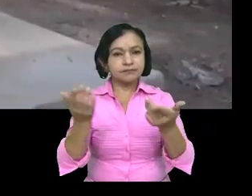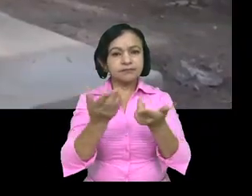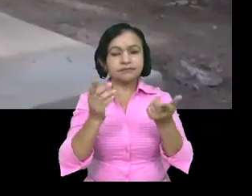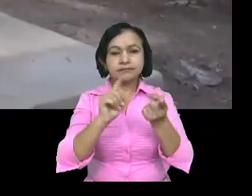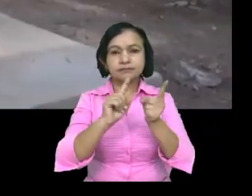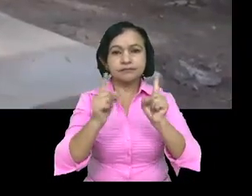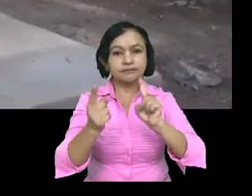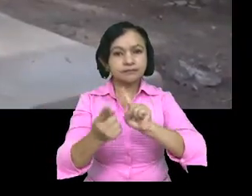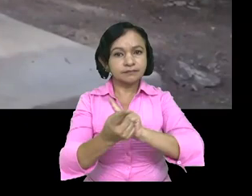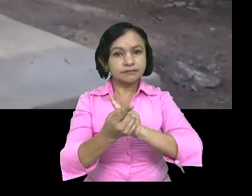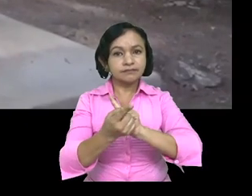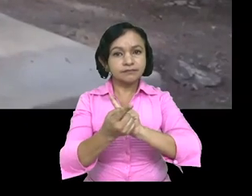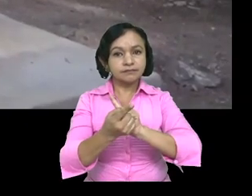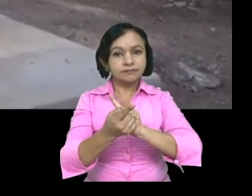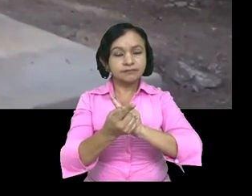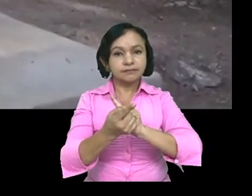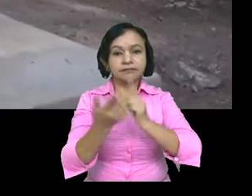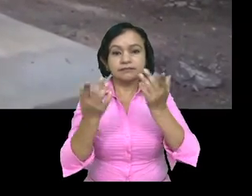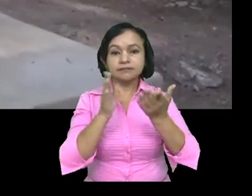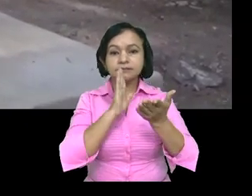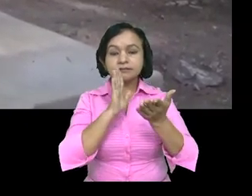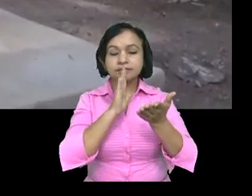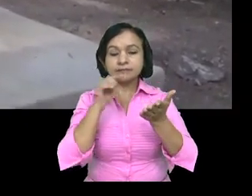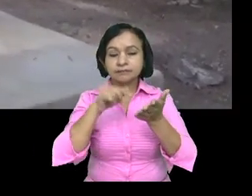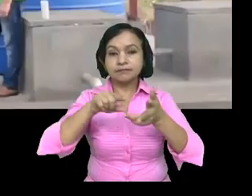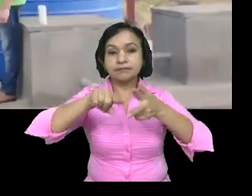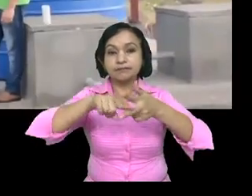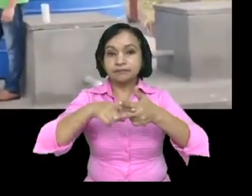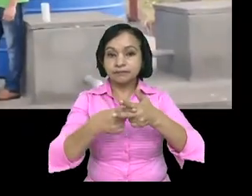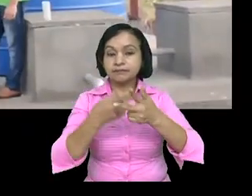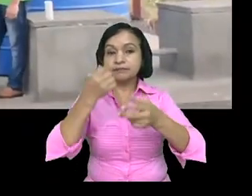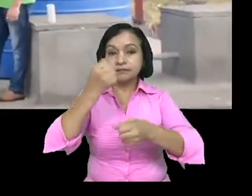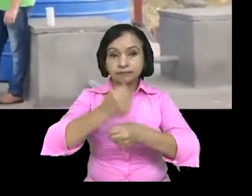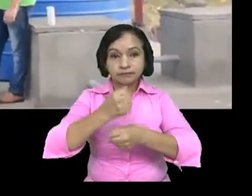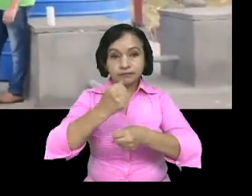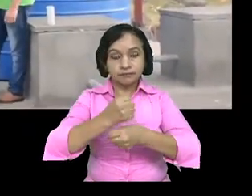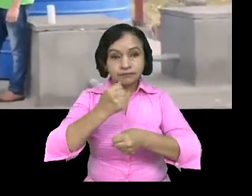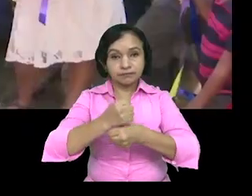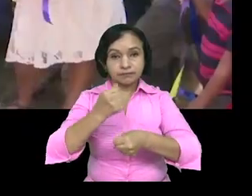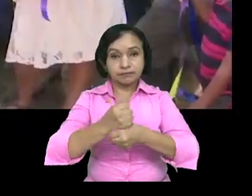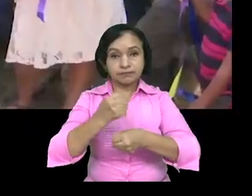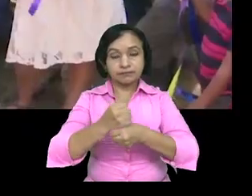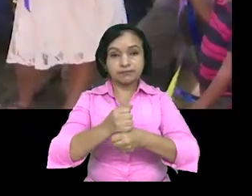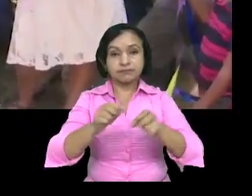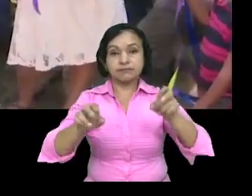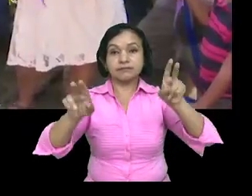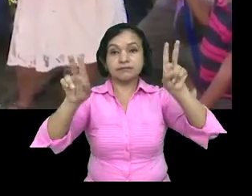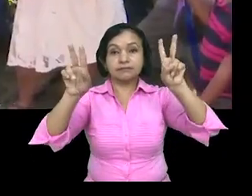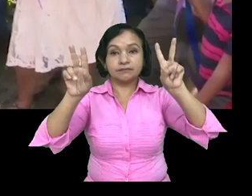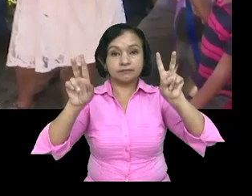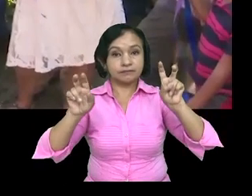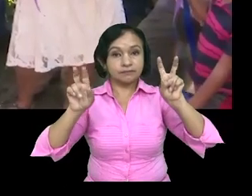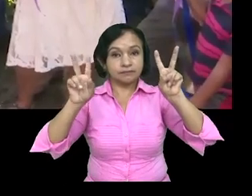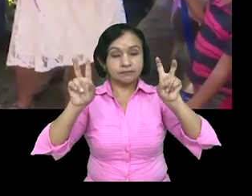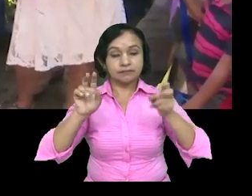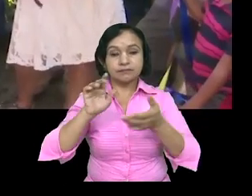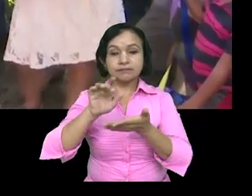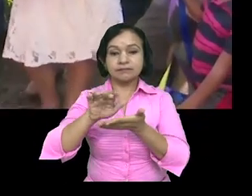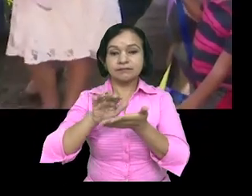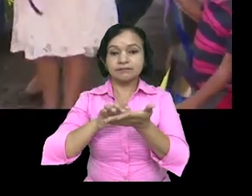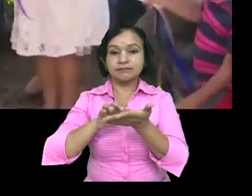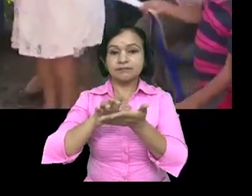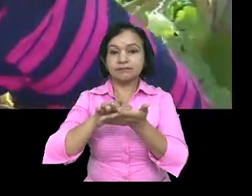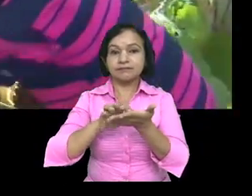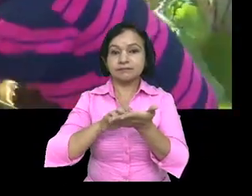transformar. Incluso desde esa etapa ya empiezan a trabajar el tema del cálculo, de cómo